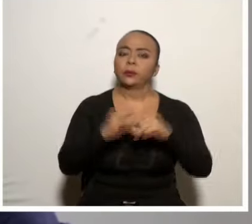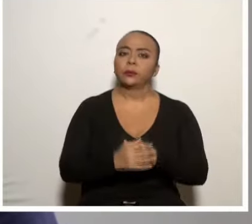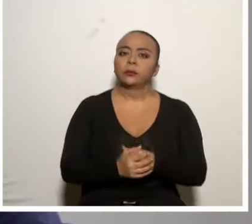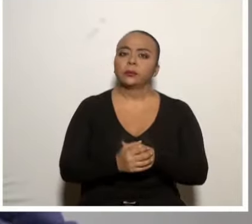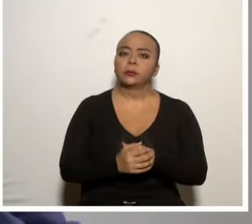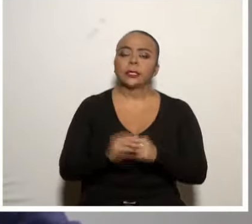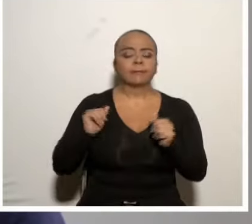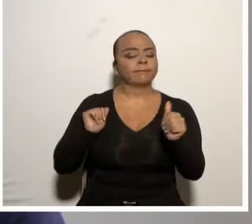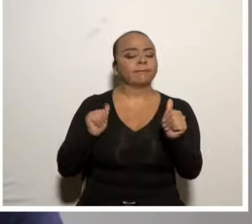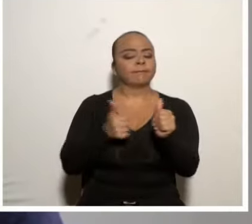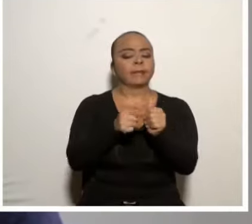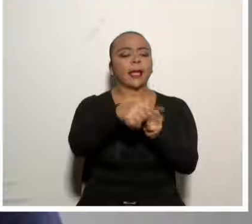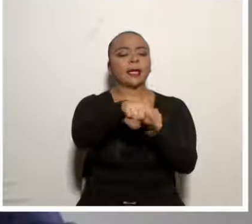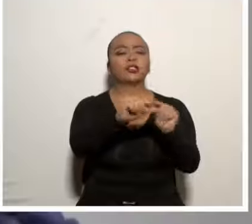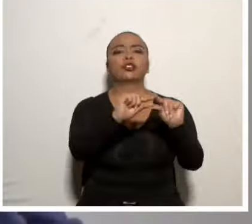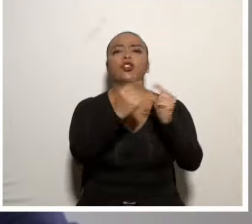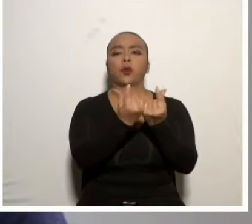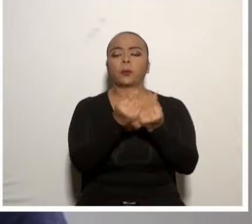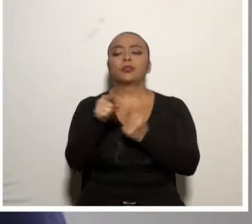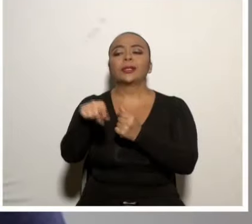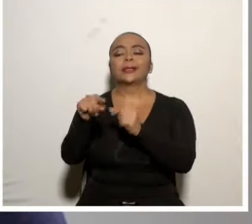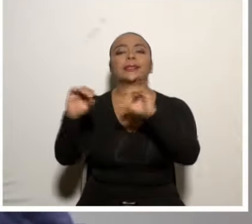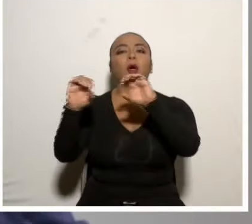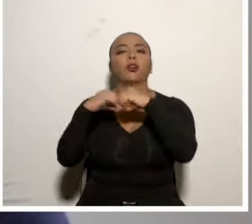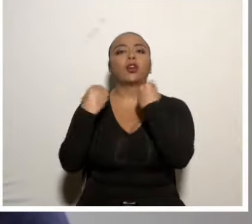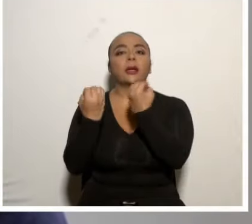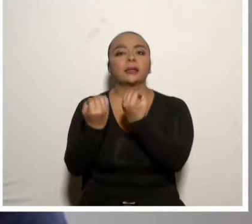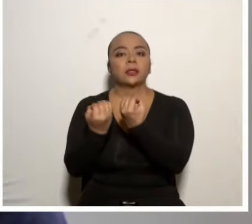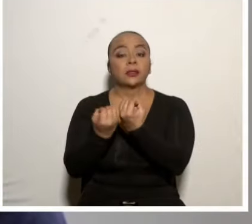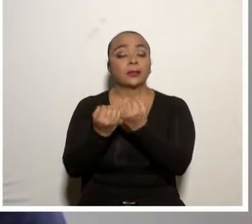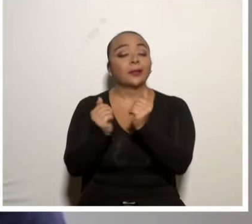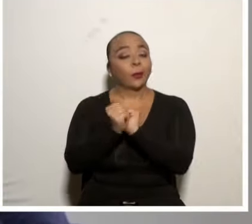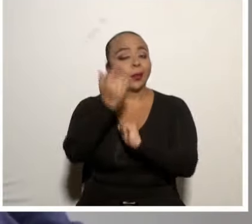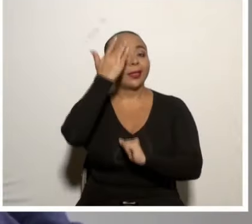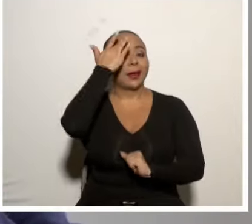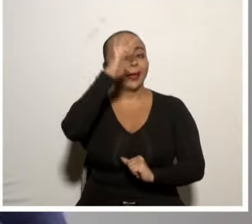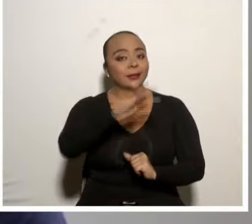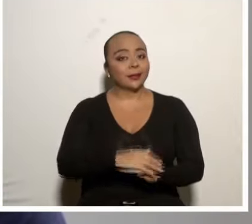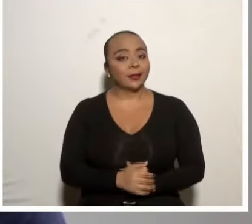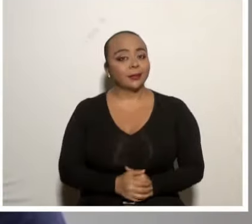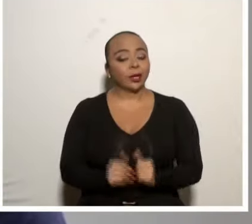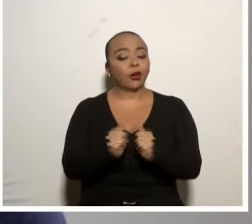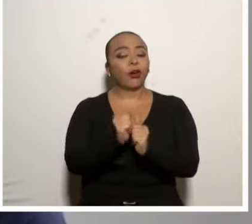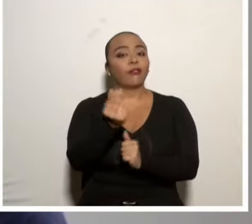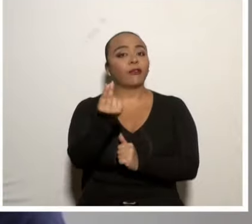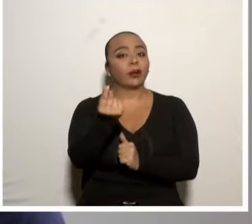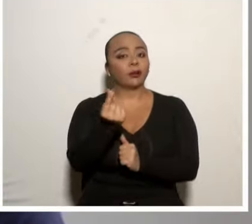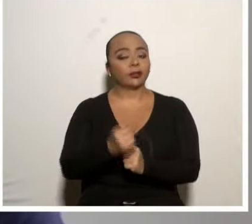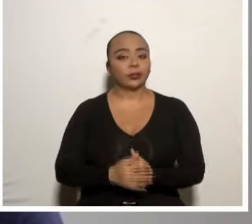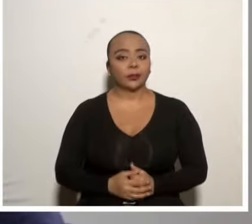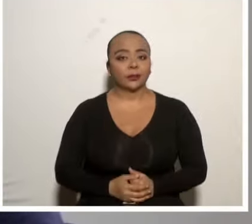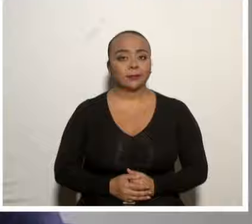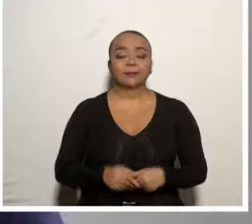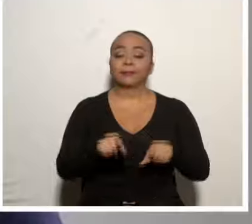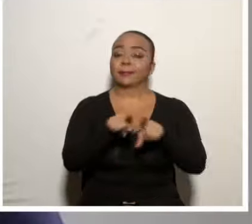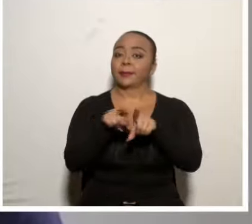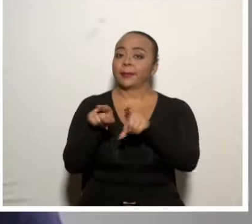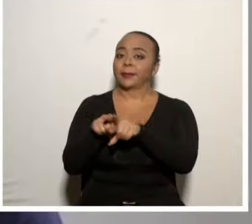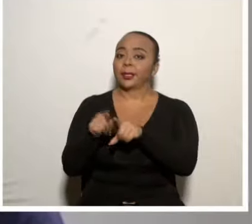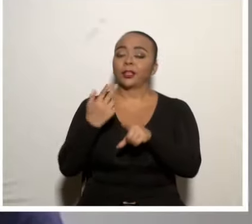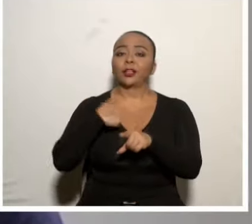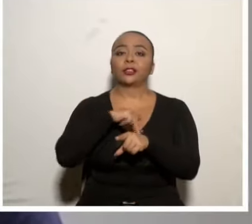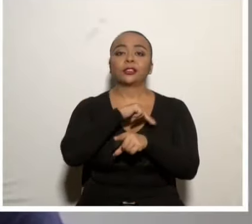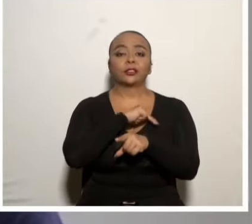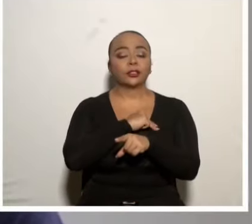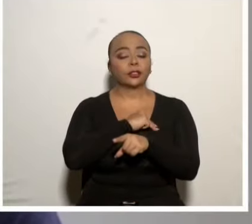de perseguir a esos grupos, a esas organizaciones, con inteligencia, con recursos. Incluso estaríamos